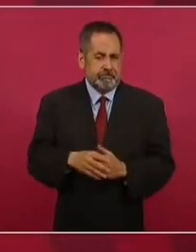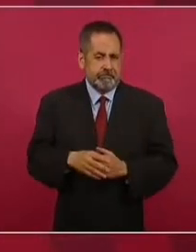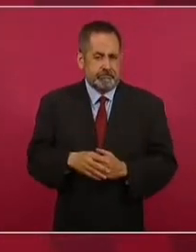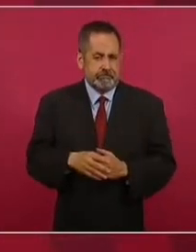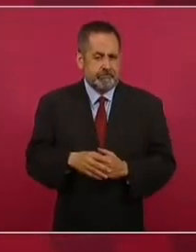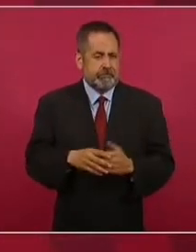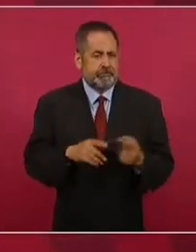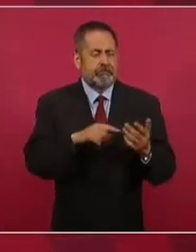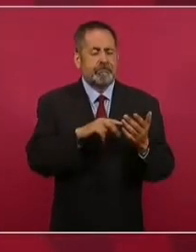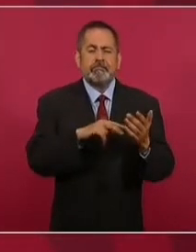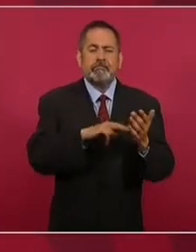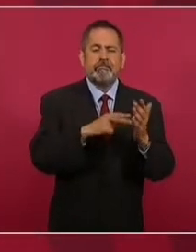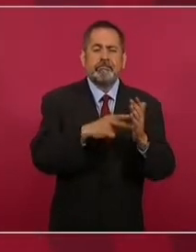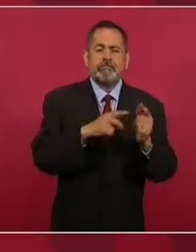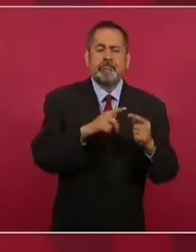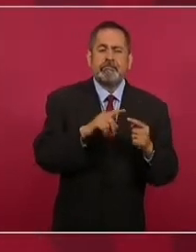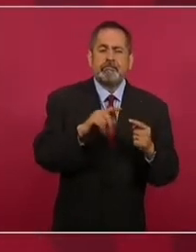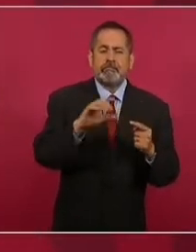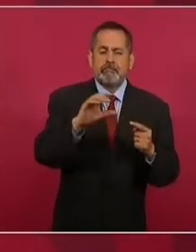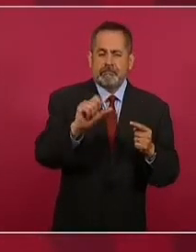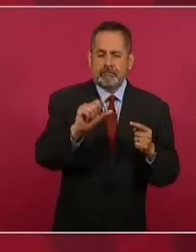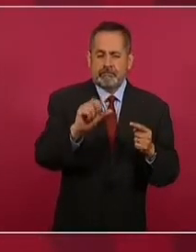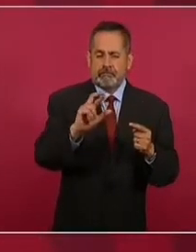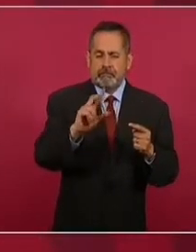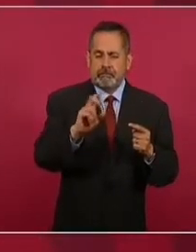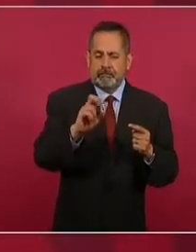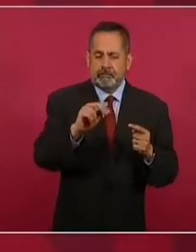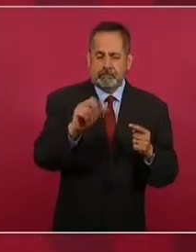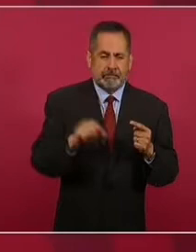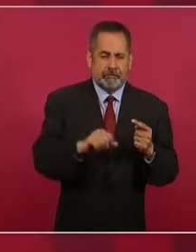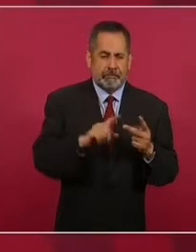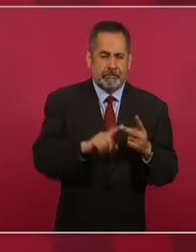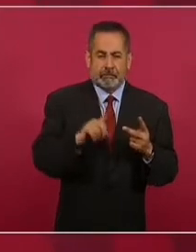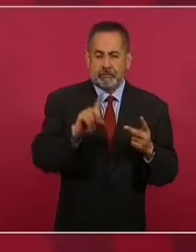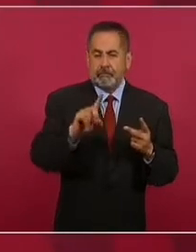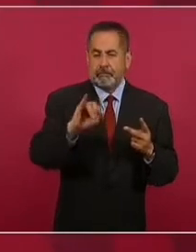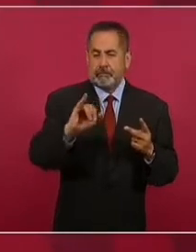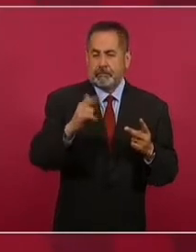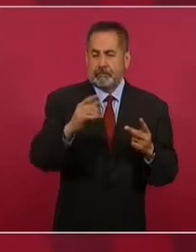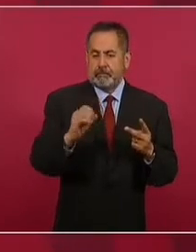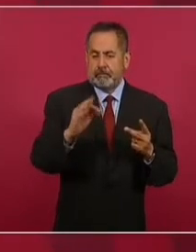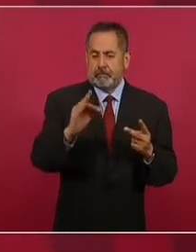El ingeniero Cárdenas, Diego Fernández de Ceballos,